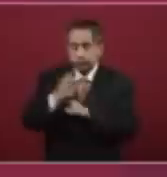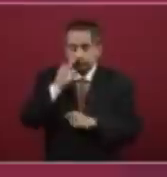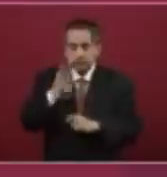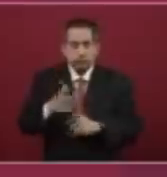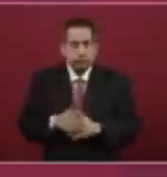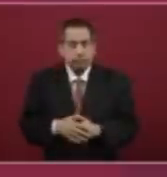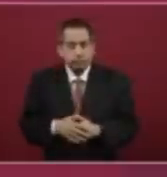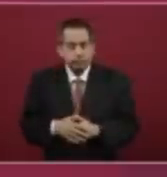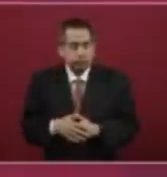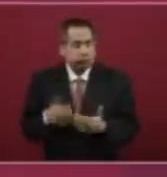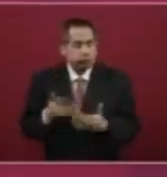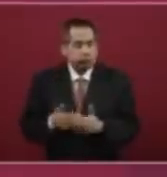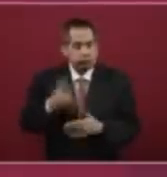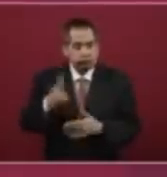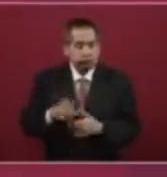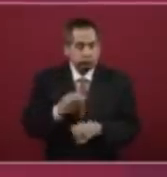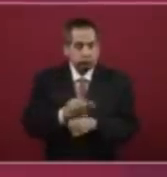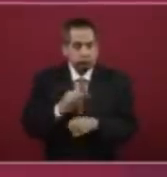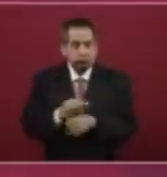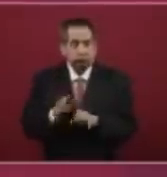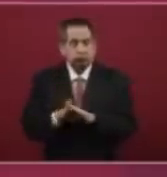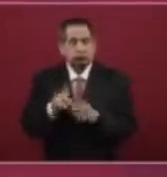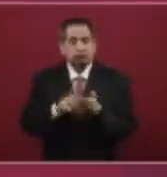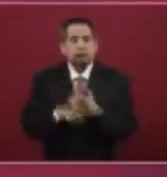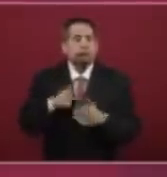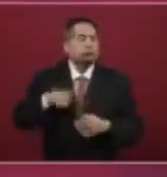Somos, la verdad,